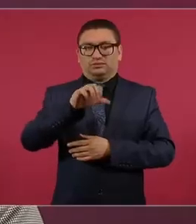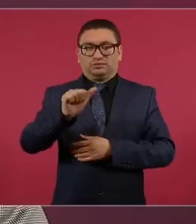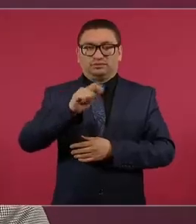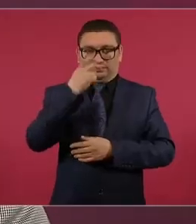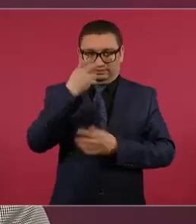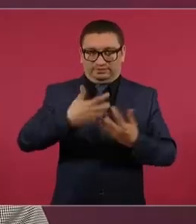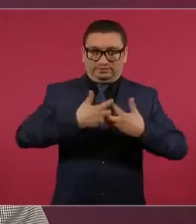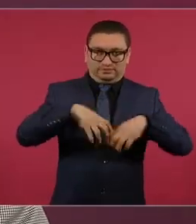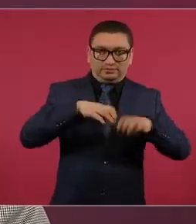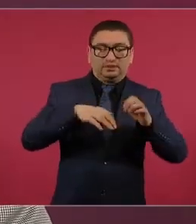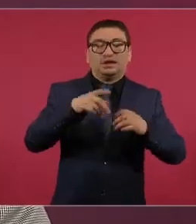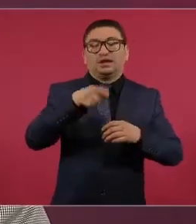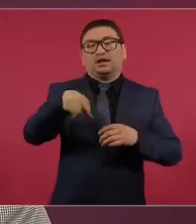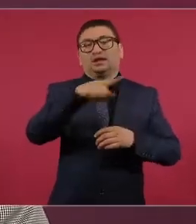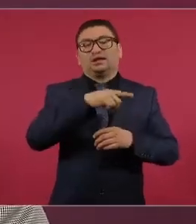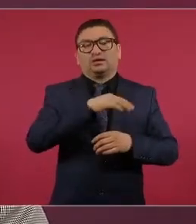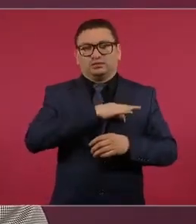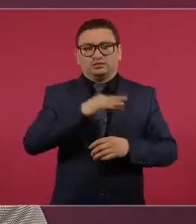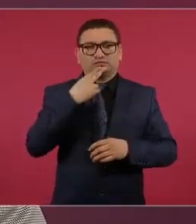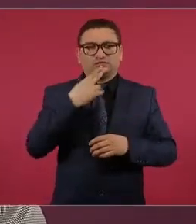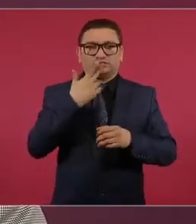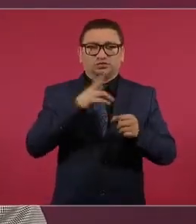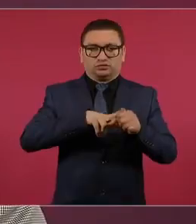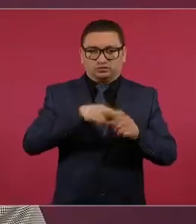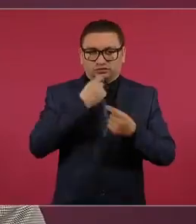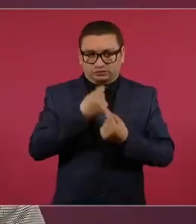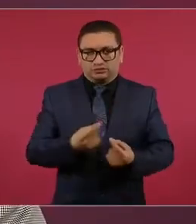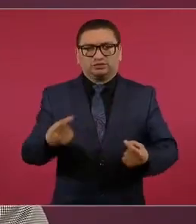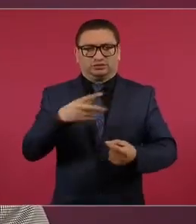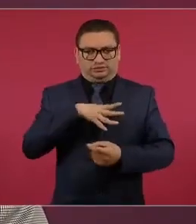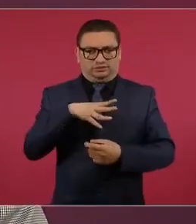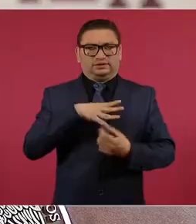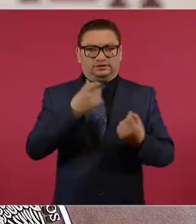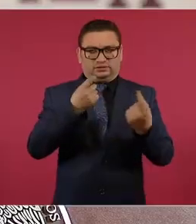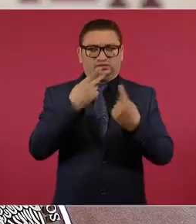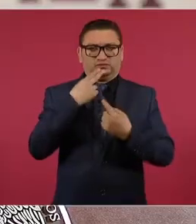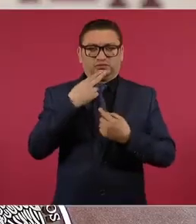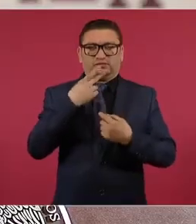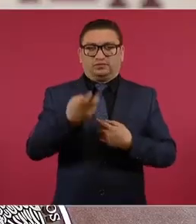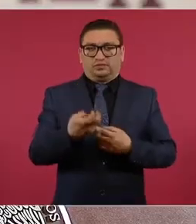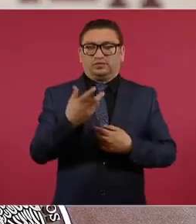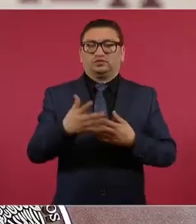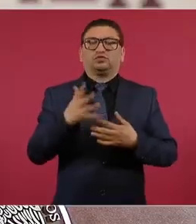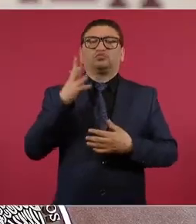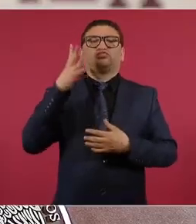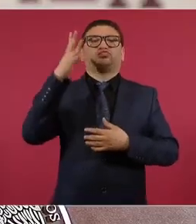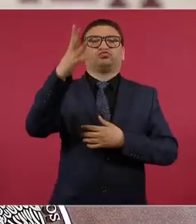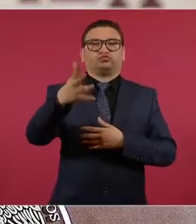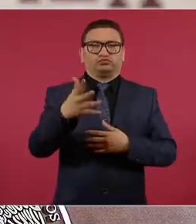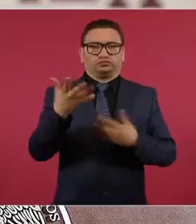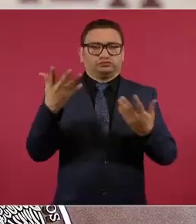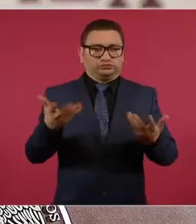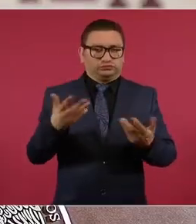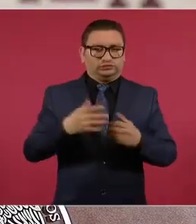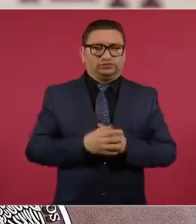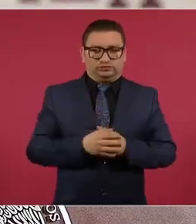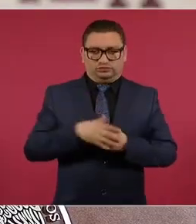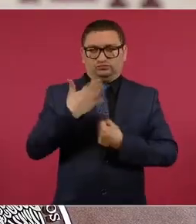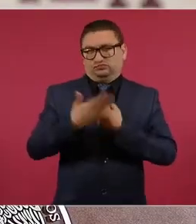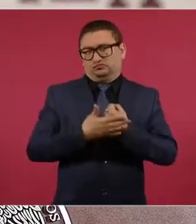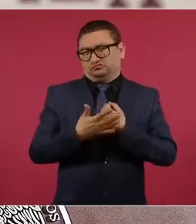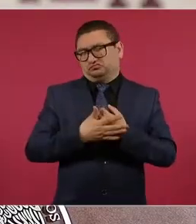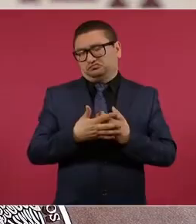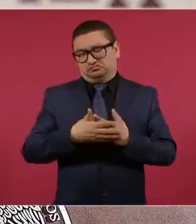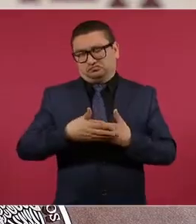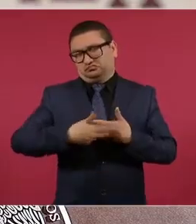lugares ya se logra en hospitales infantiles pero el futuro de Esto va a ser que en un par de años